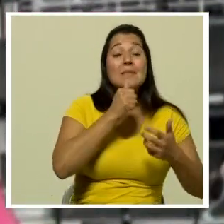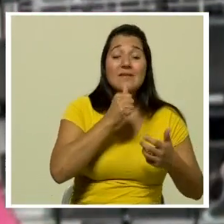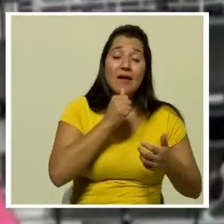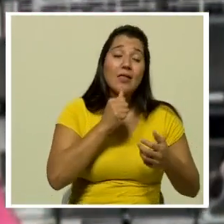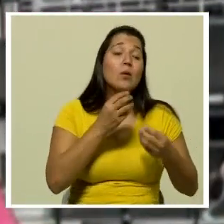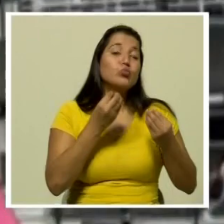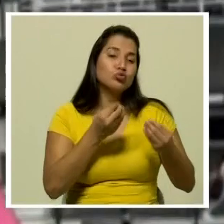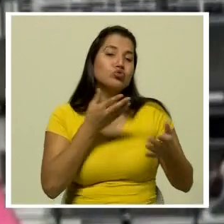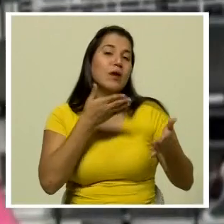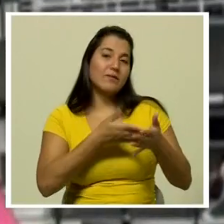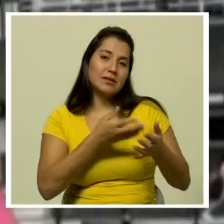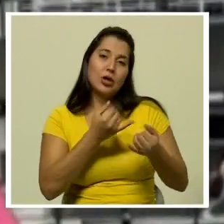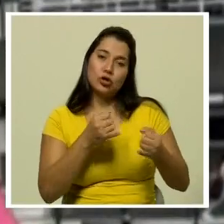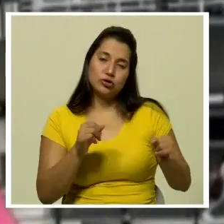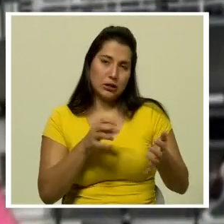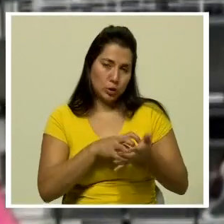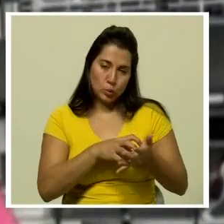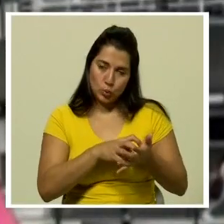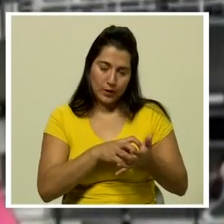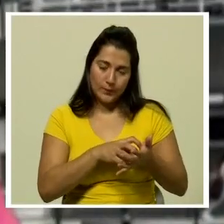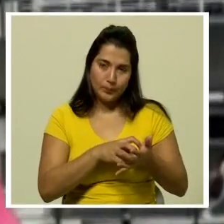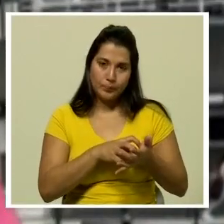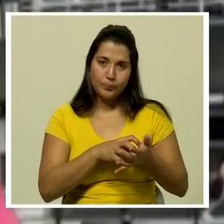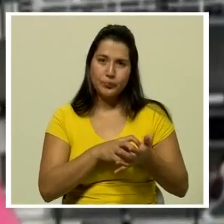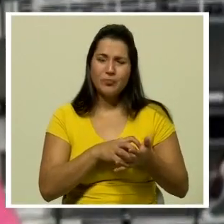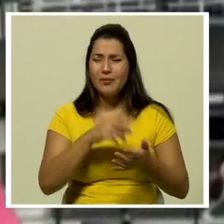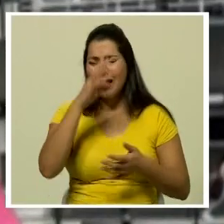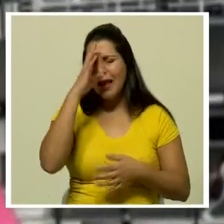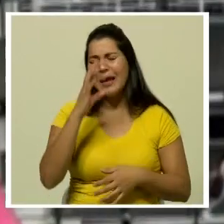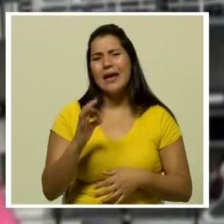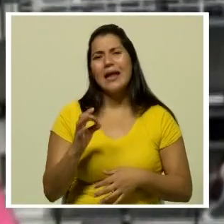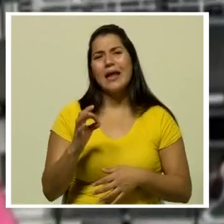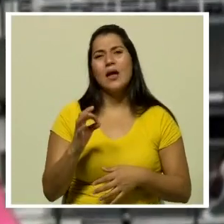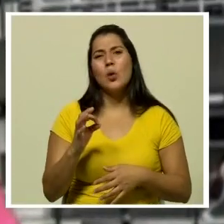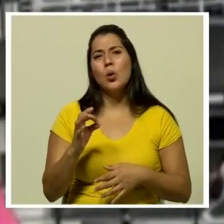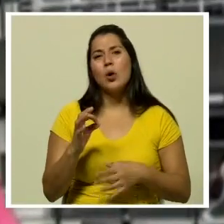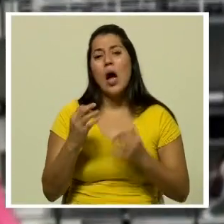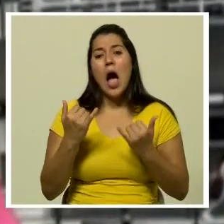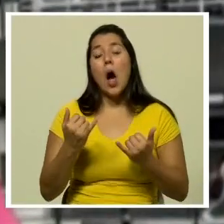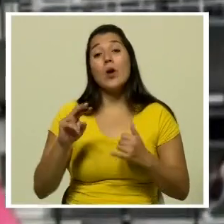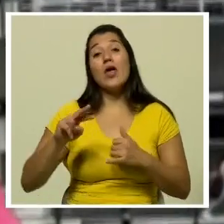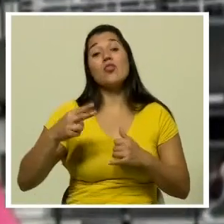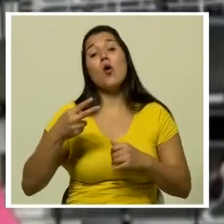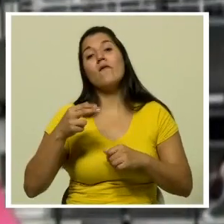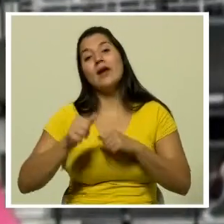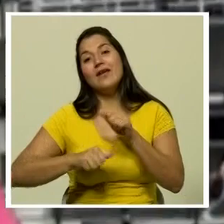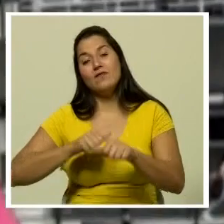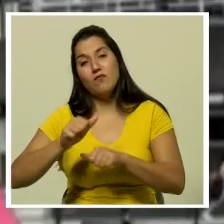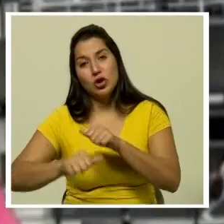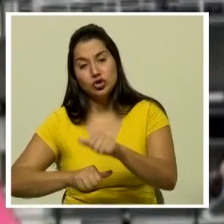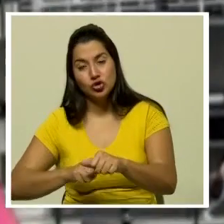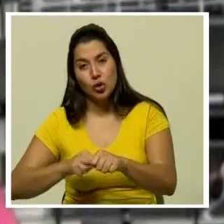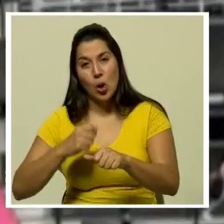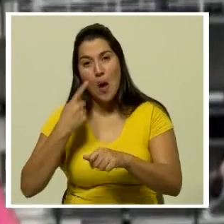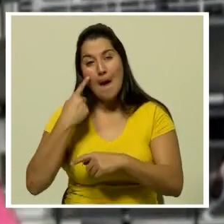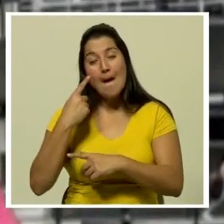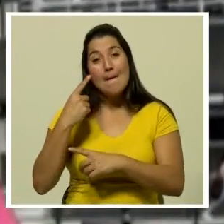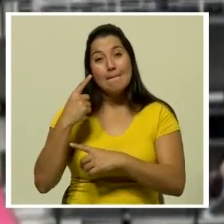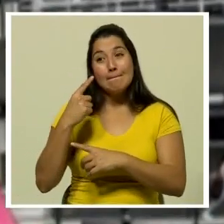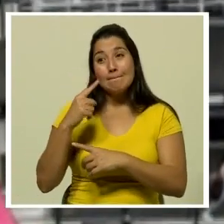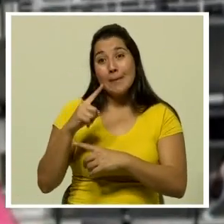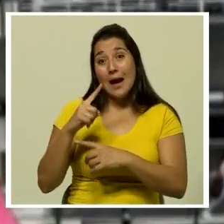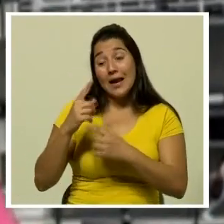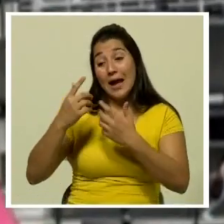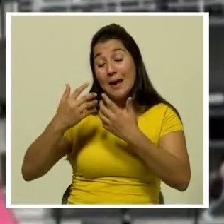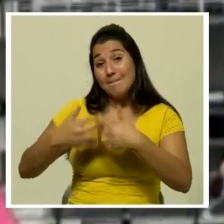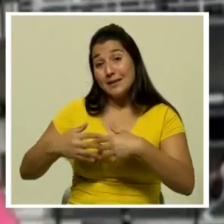Creo que va a quedar un doble esfuerzo para los medios públicos del planeta que, si